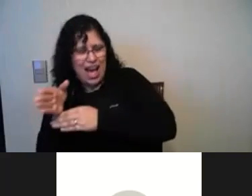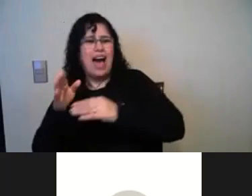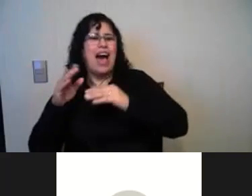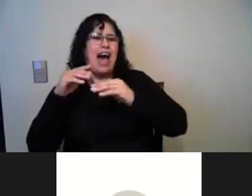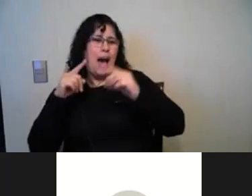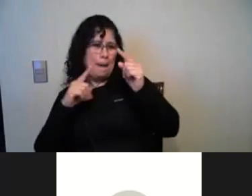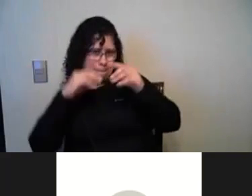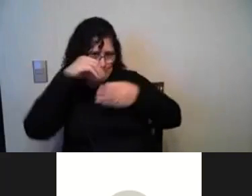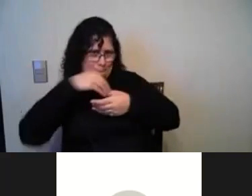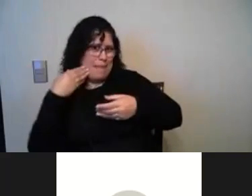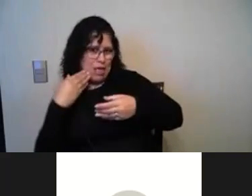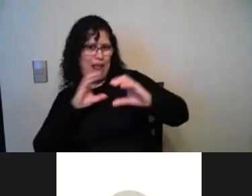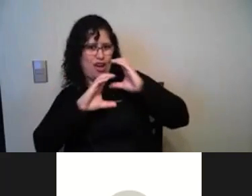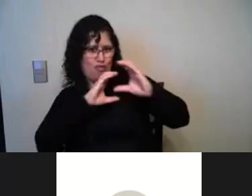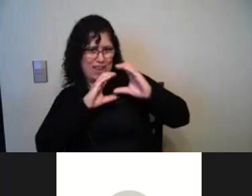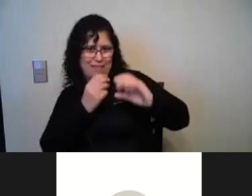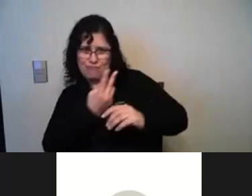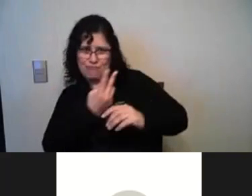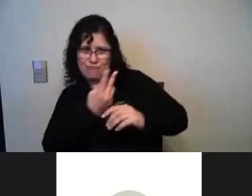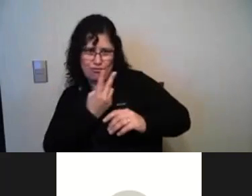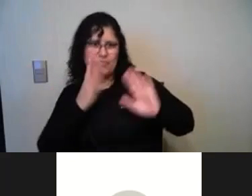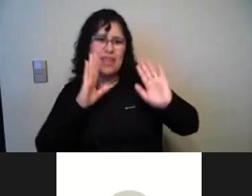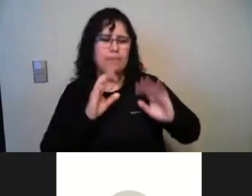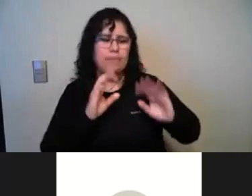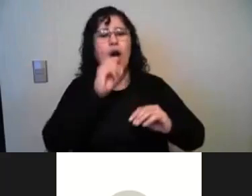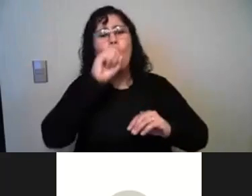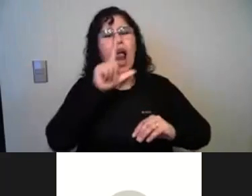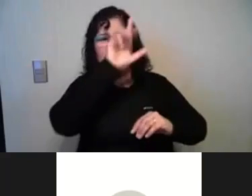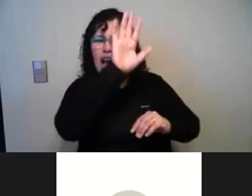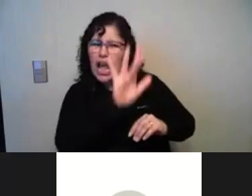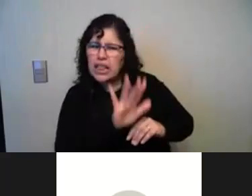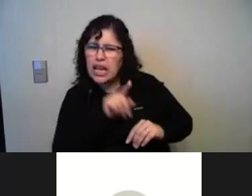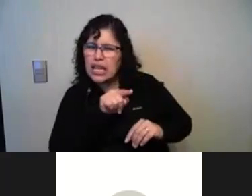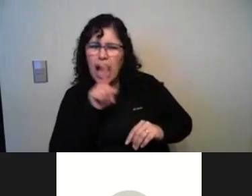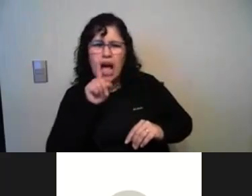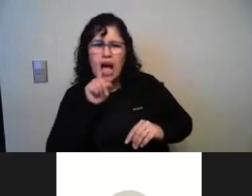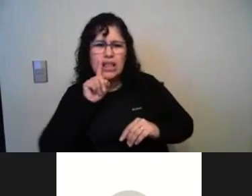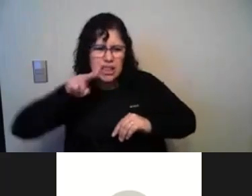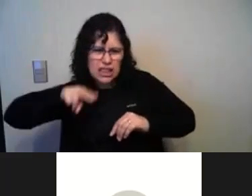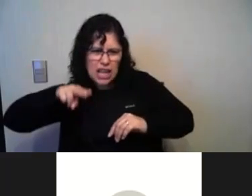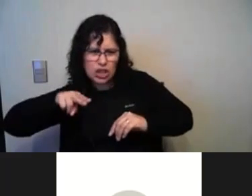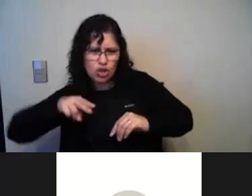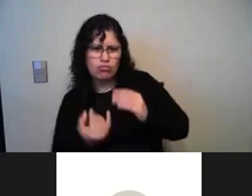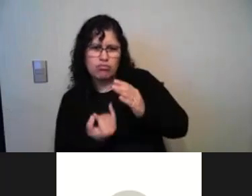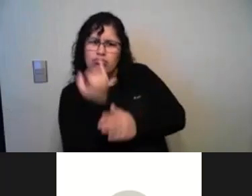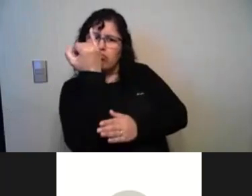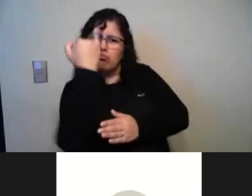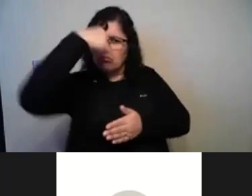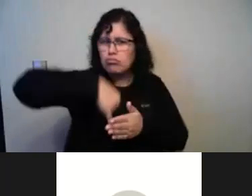con la médula espinal. ¿Qué característica tiene el tracto? Es descendente y también tiene actividad